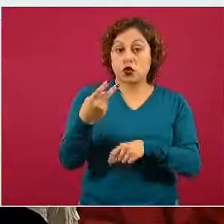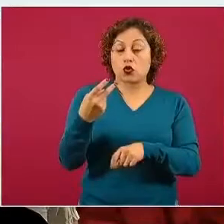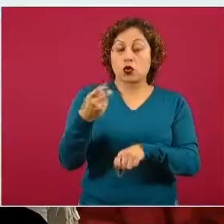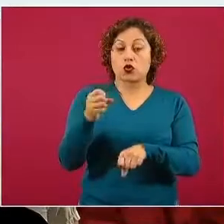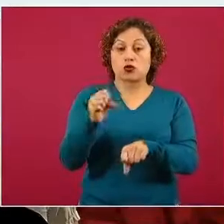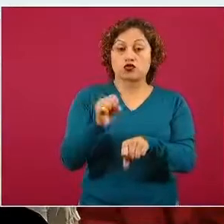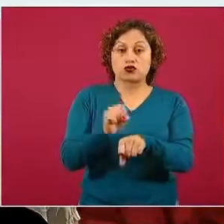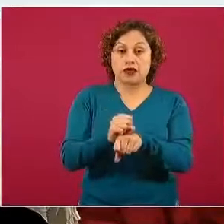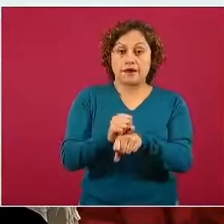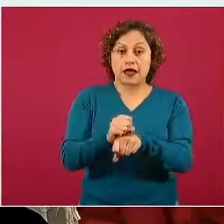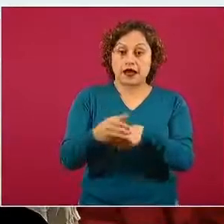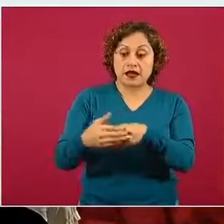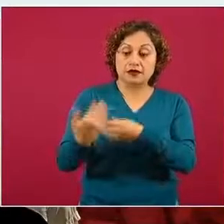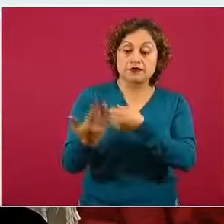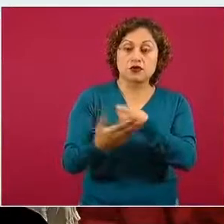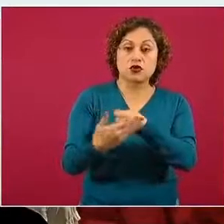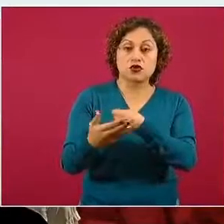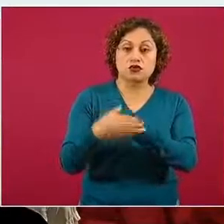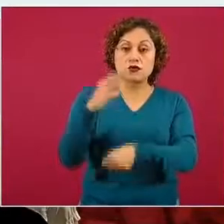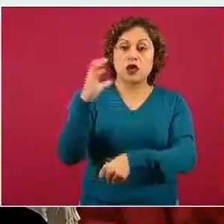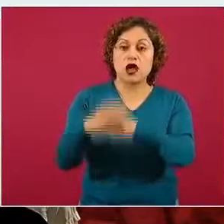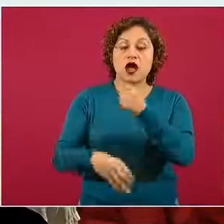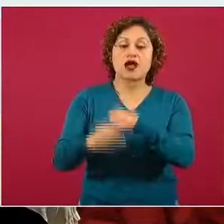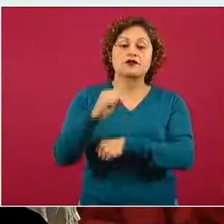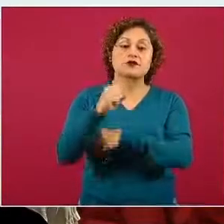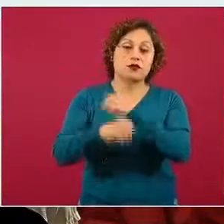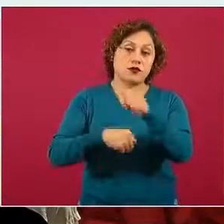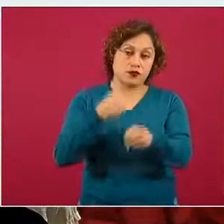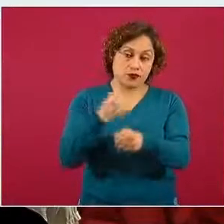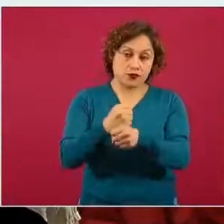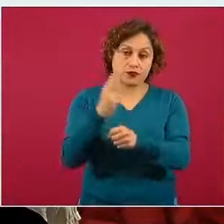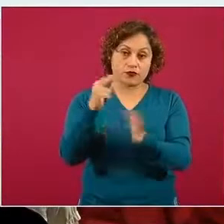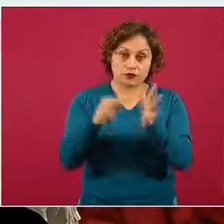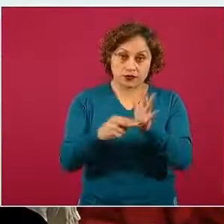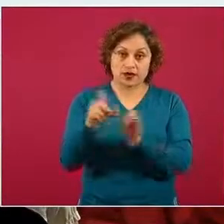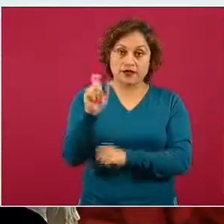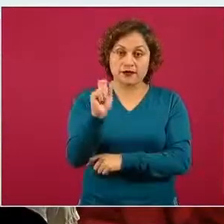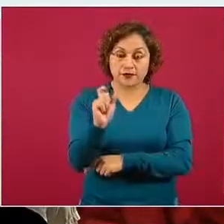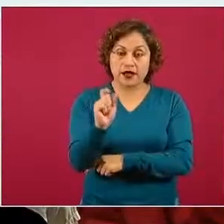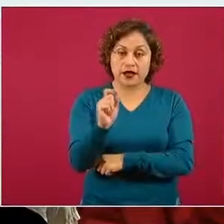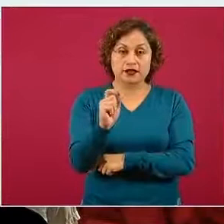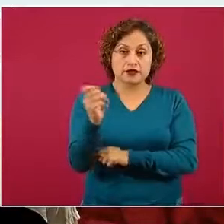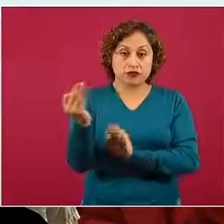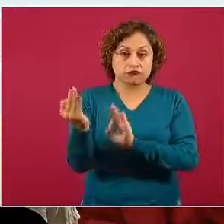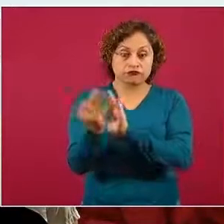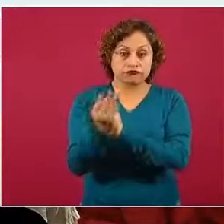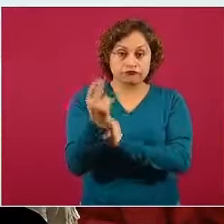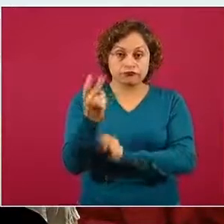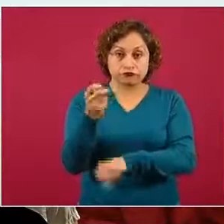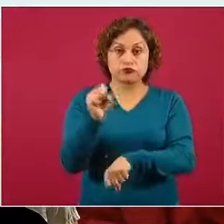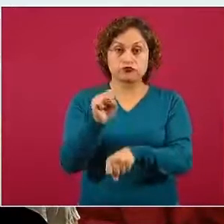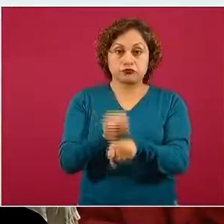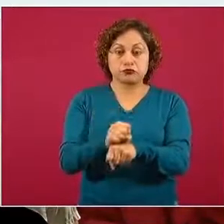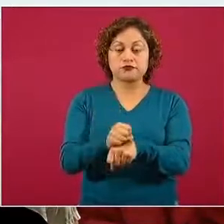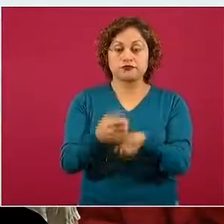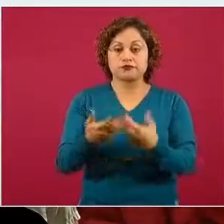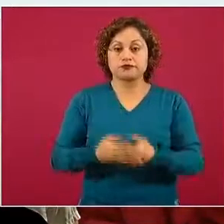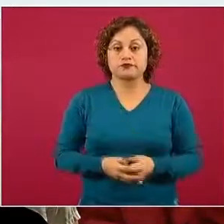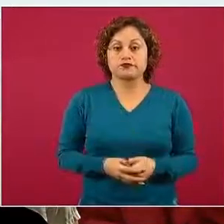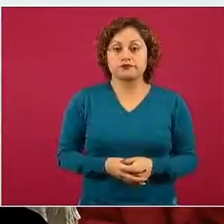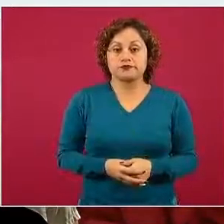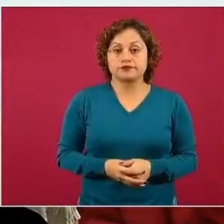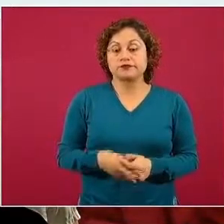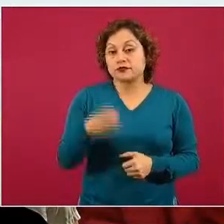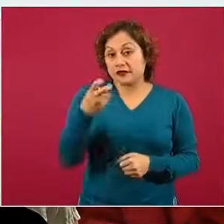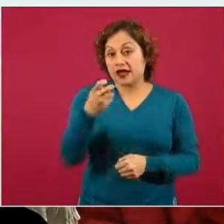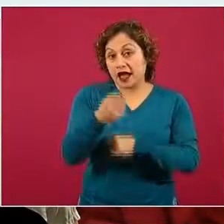a este año 2020, hay que decir al último mes precisamente de este año en el que pues bueno,